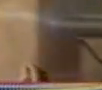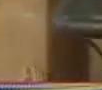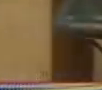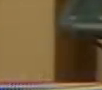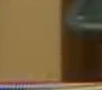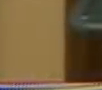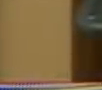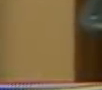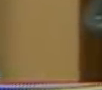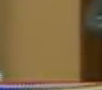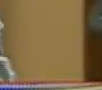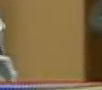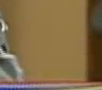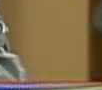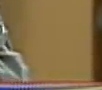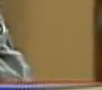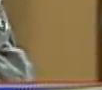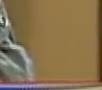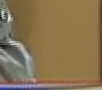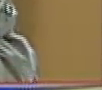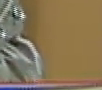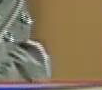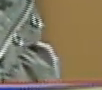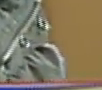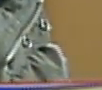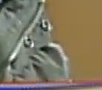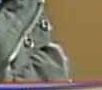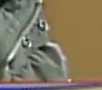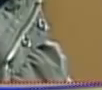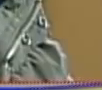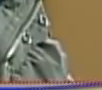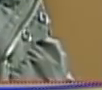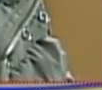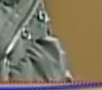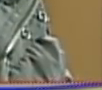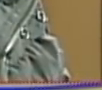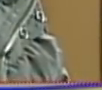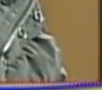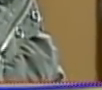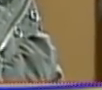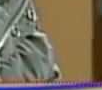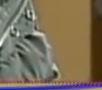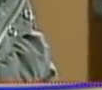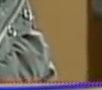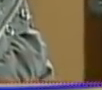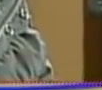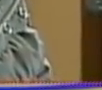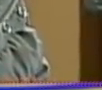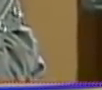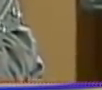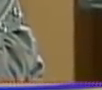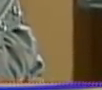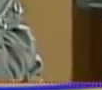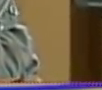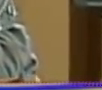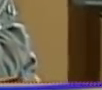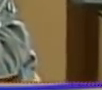los convenios del ALBA. También están invitados especiales a esta videoconferencia nacional